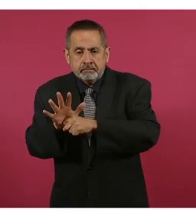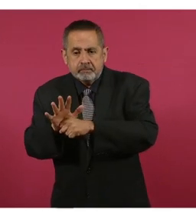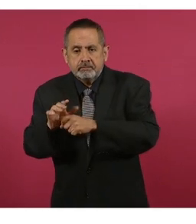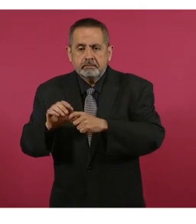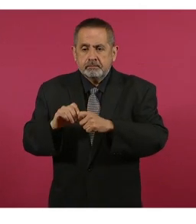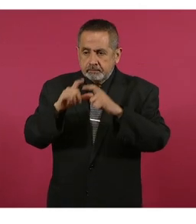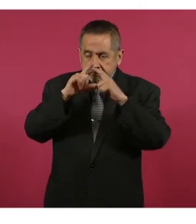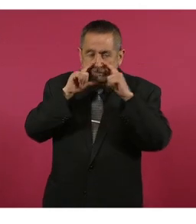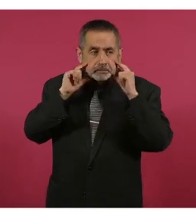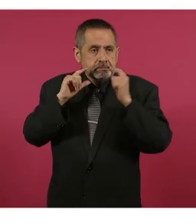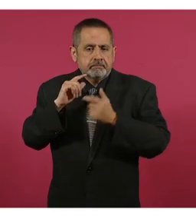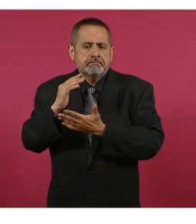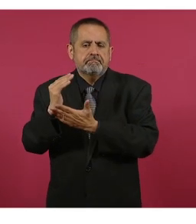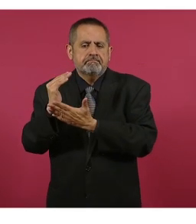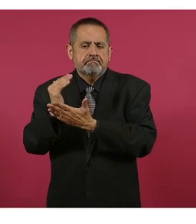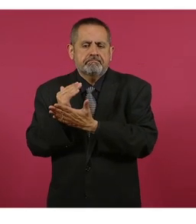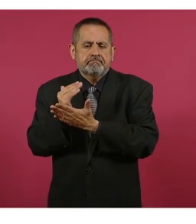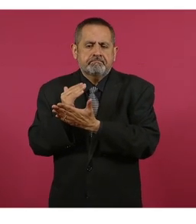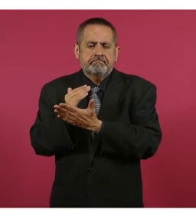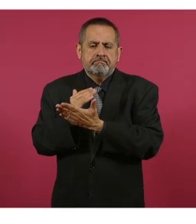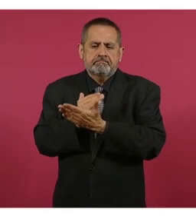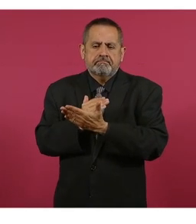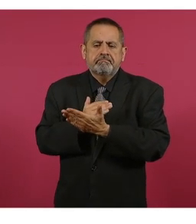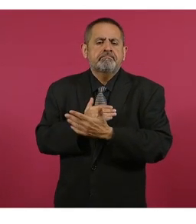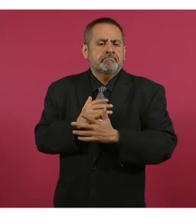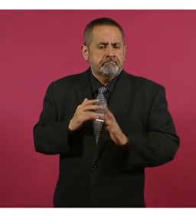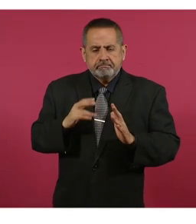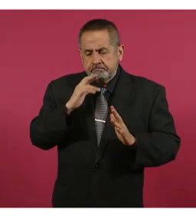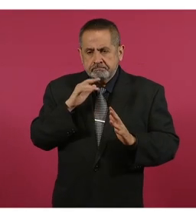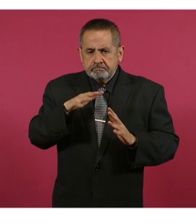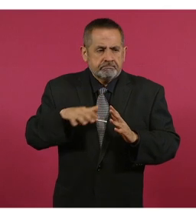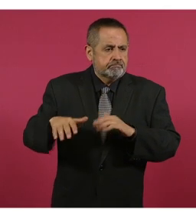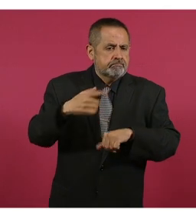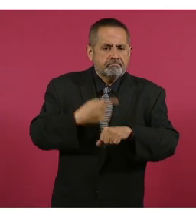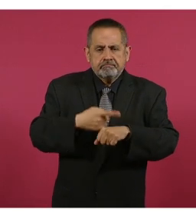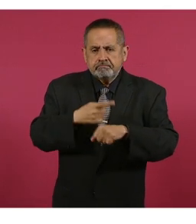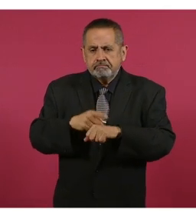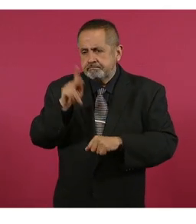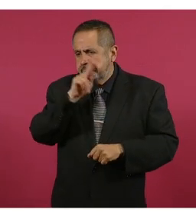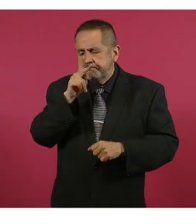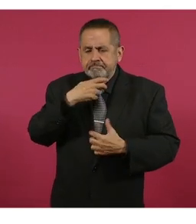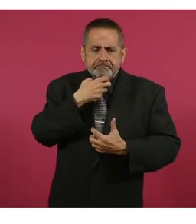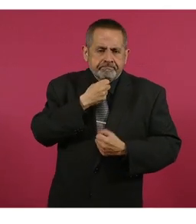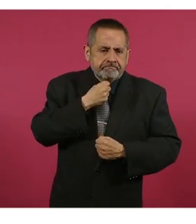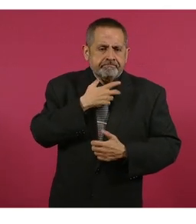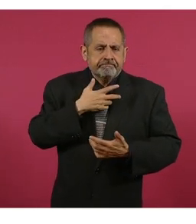influenza van bajando, y en general todos los cuadros de vías respiratorias